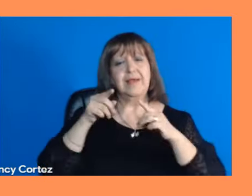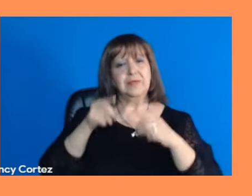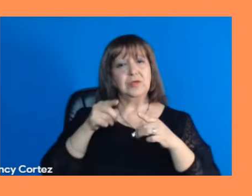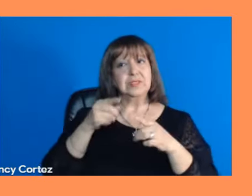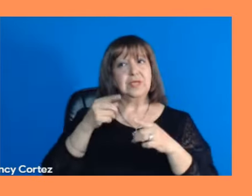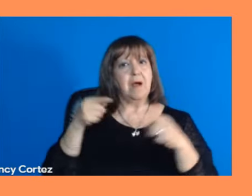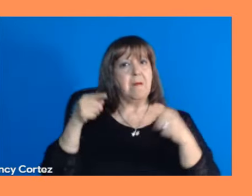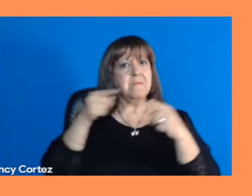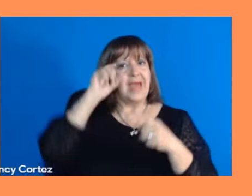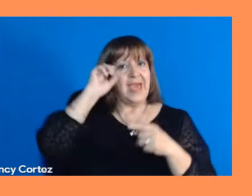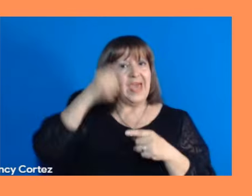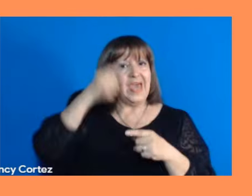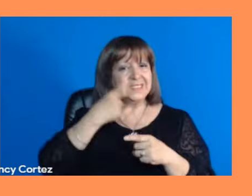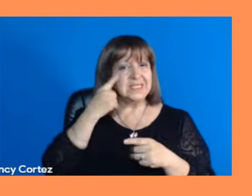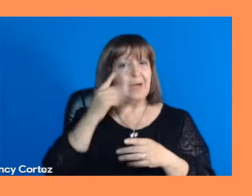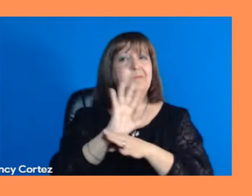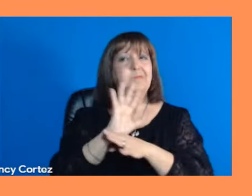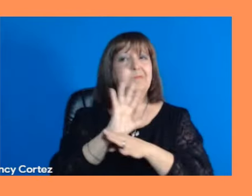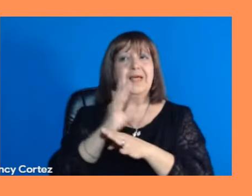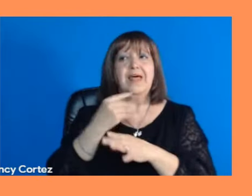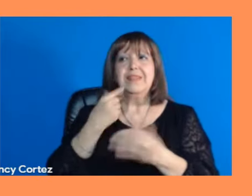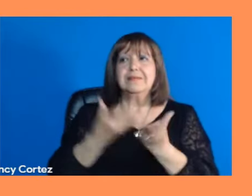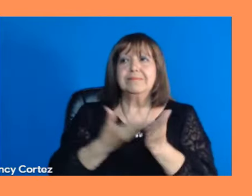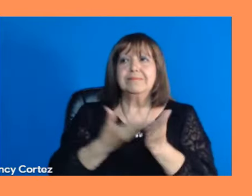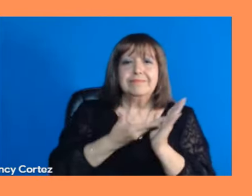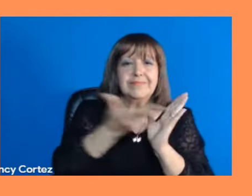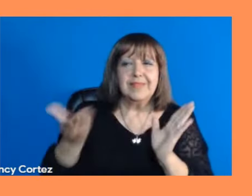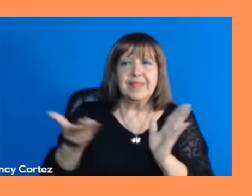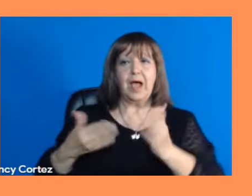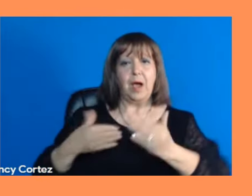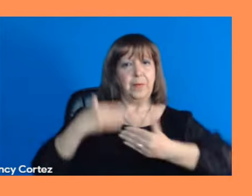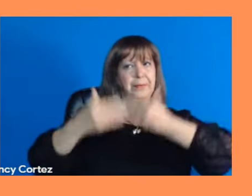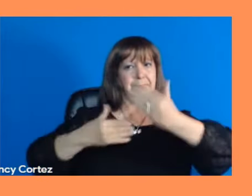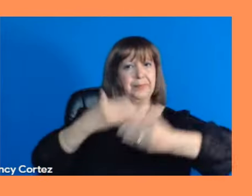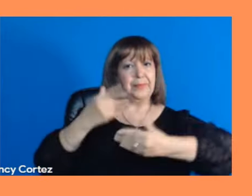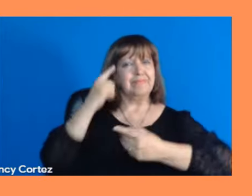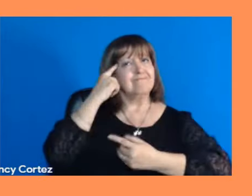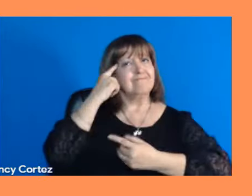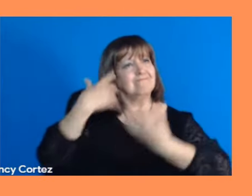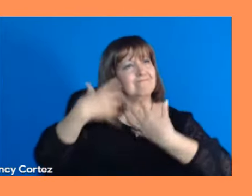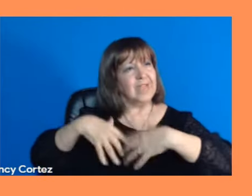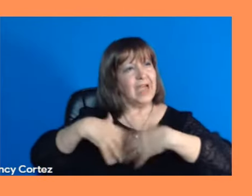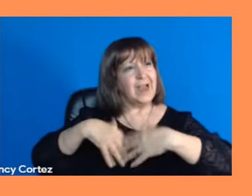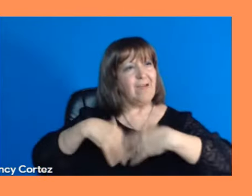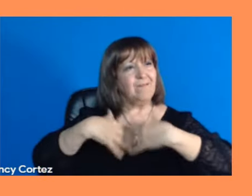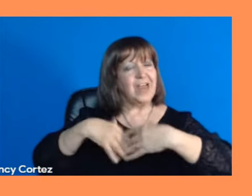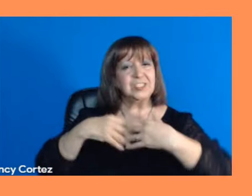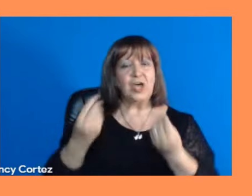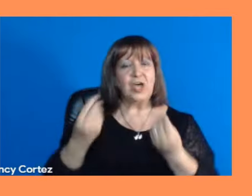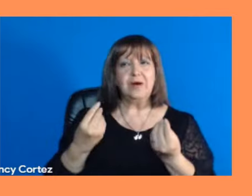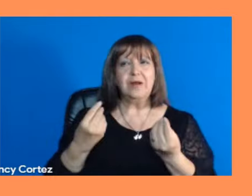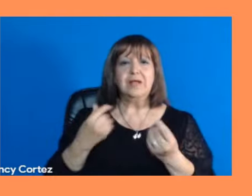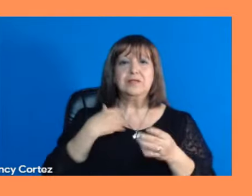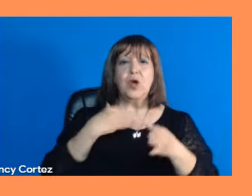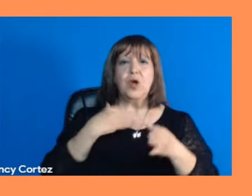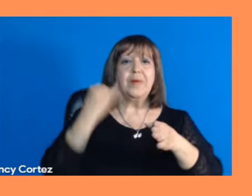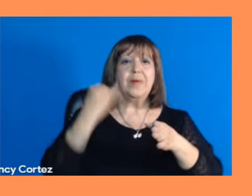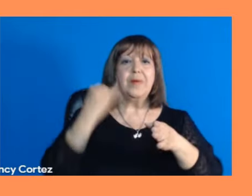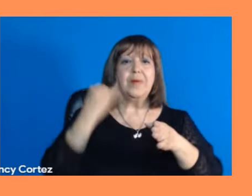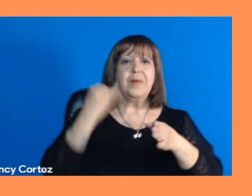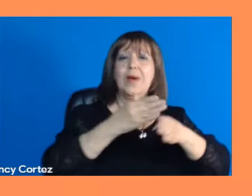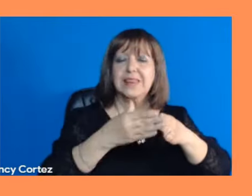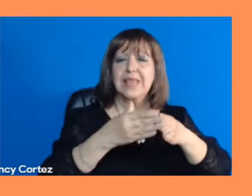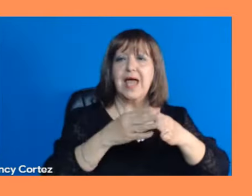visibiliza y estimula la reflexión crítica sobre las limitaciones con las que muchas personas se encuentran para